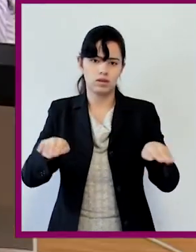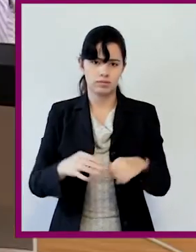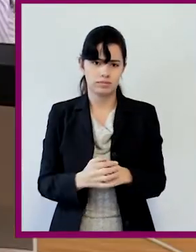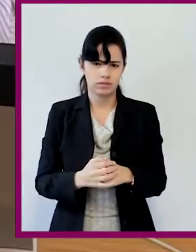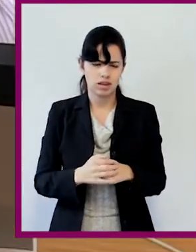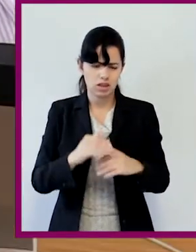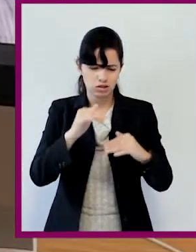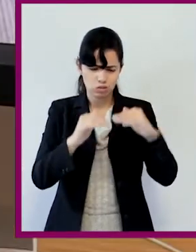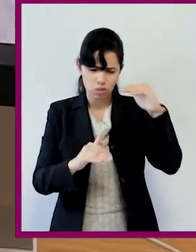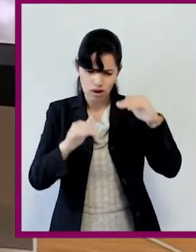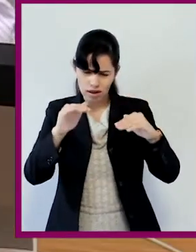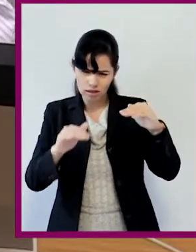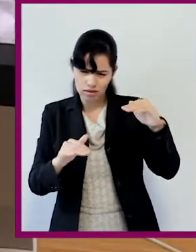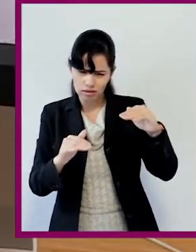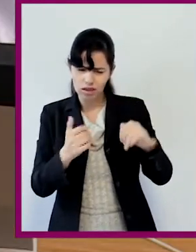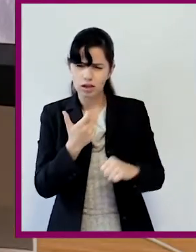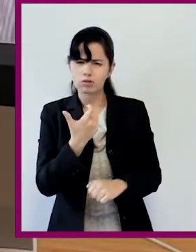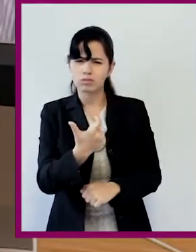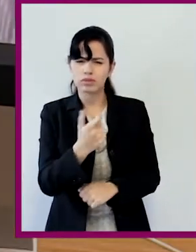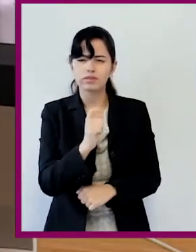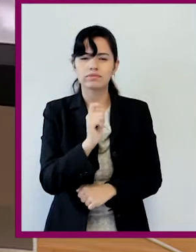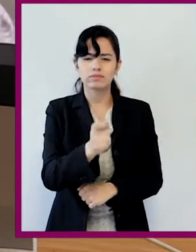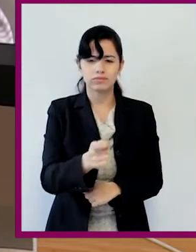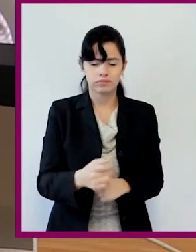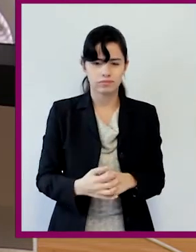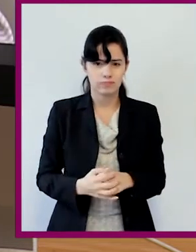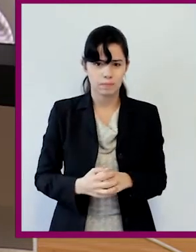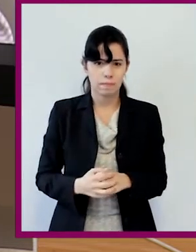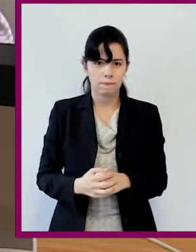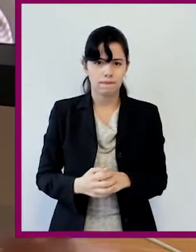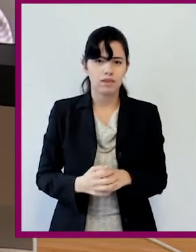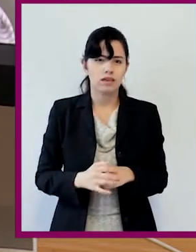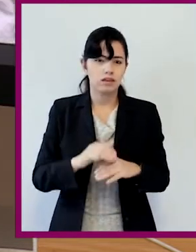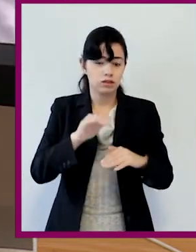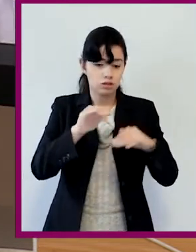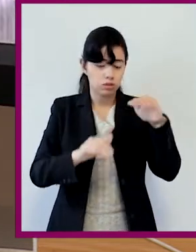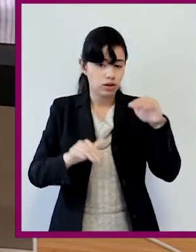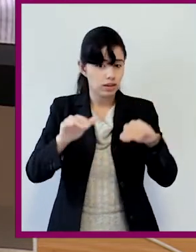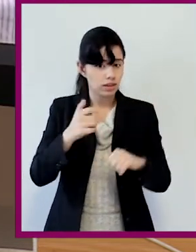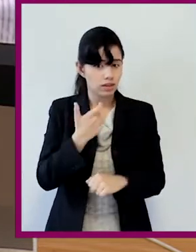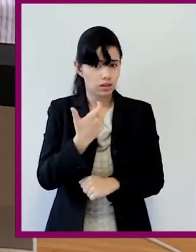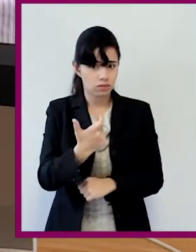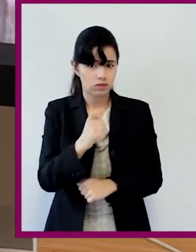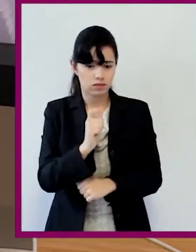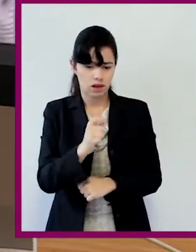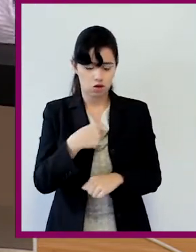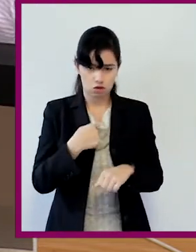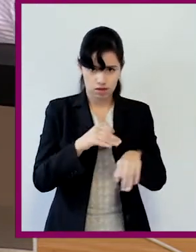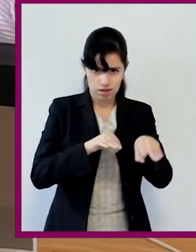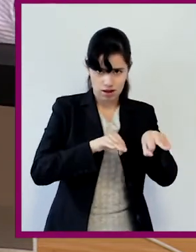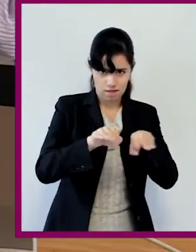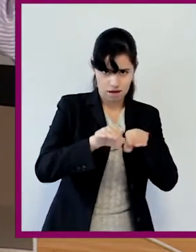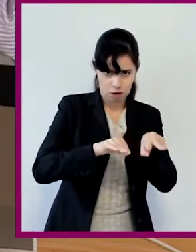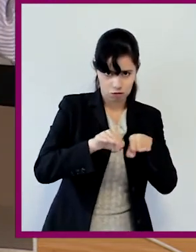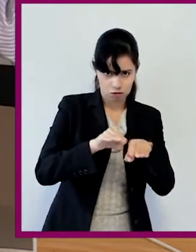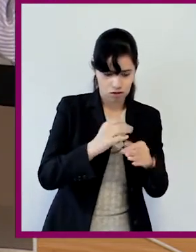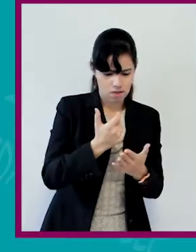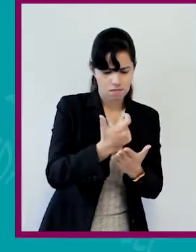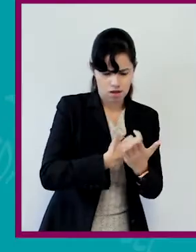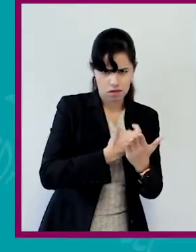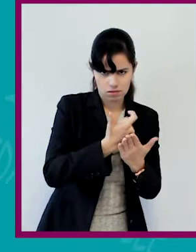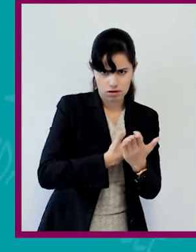económica es desigualdad de ingreso, efectivamente, es decir, que unos